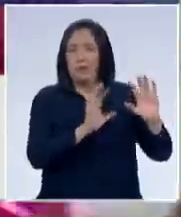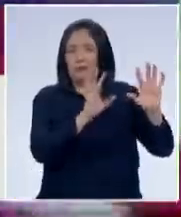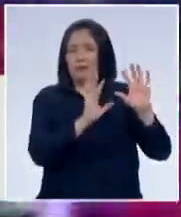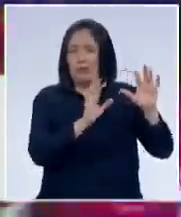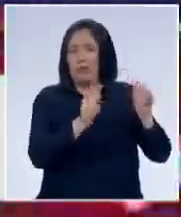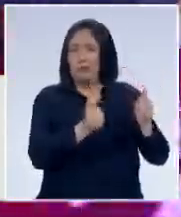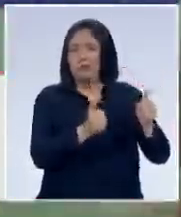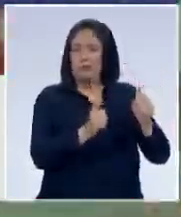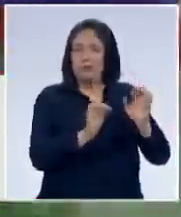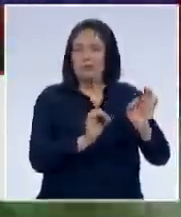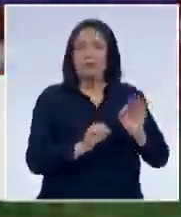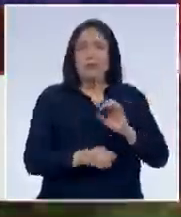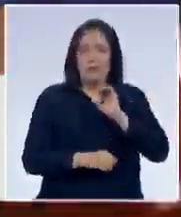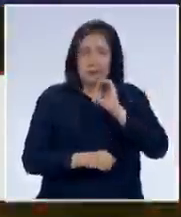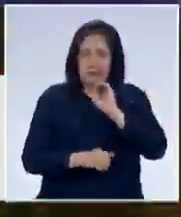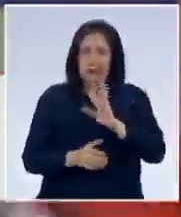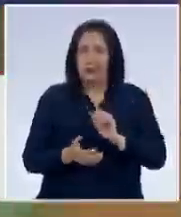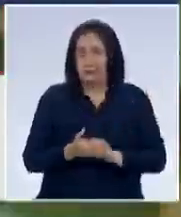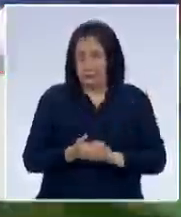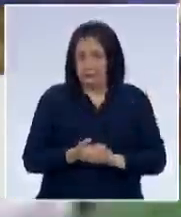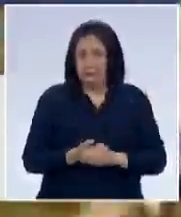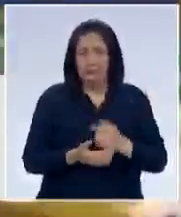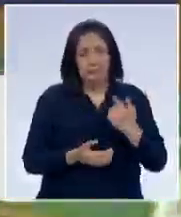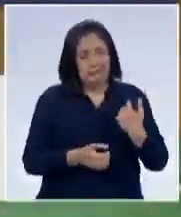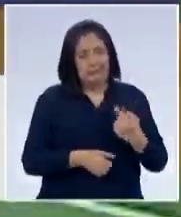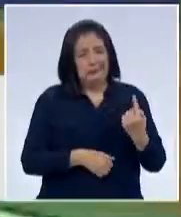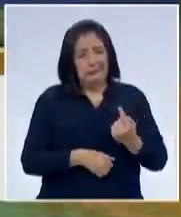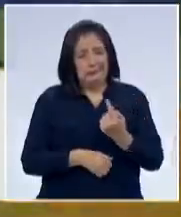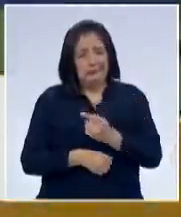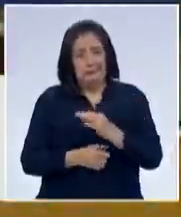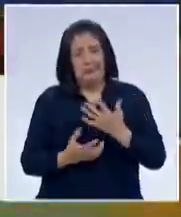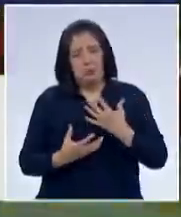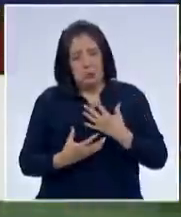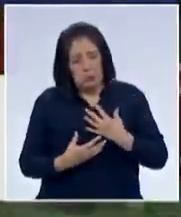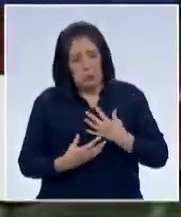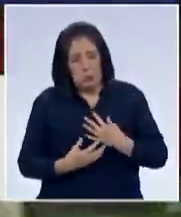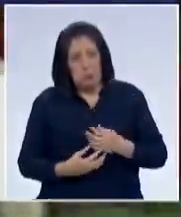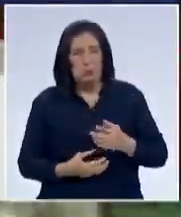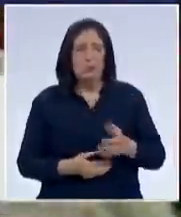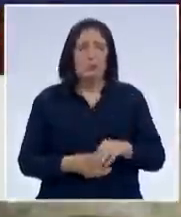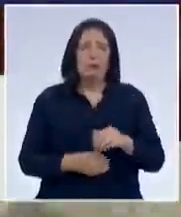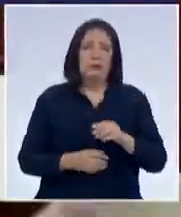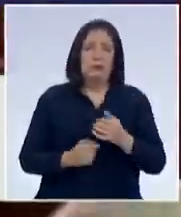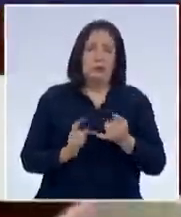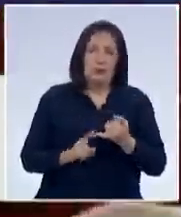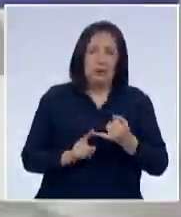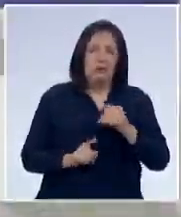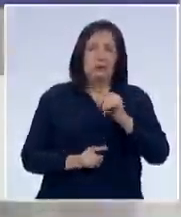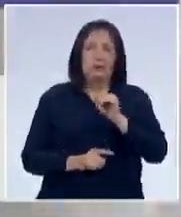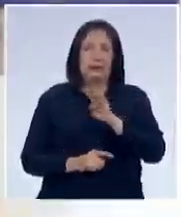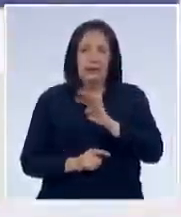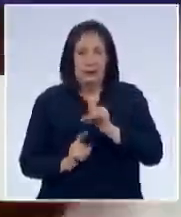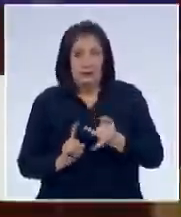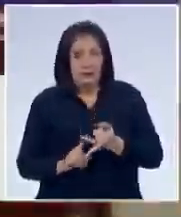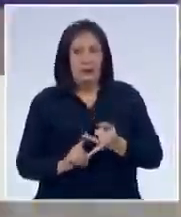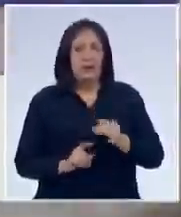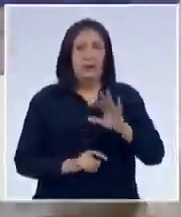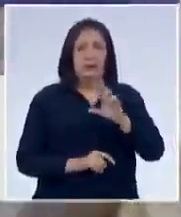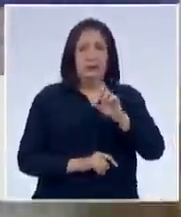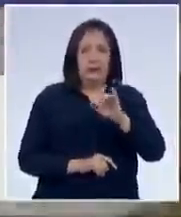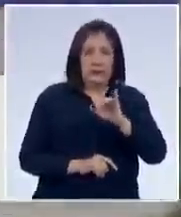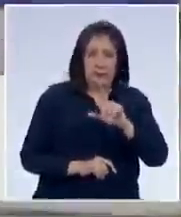peruano, confirmaron día a día que su estado desmejoraba, ¿no? Entre ellas Gaby Pérez del Solar, la misma Cecilia Tait